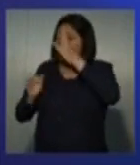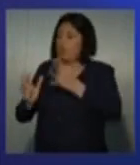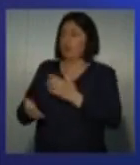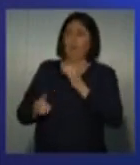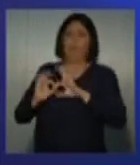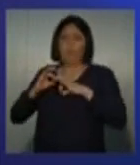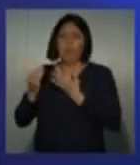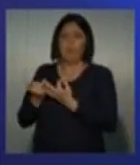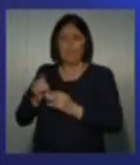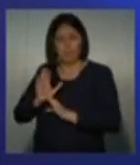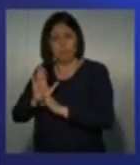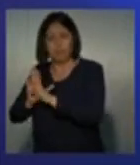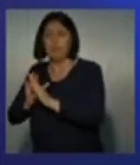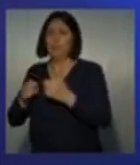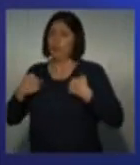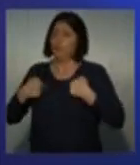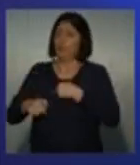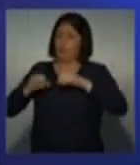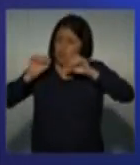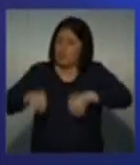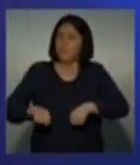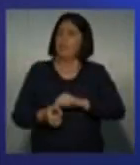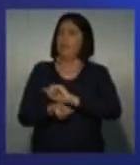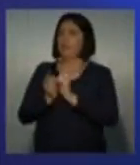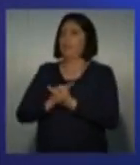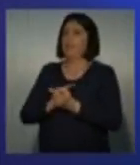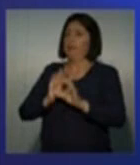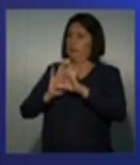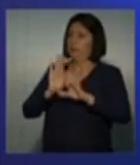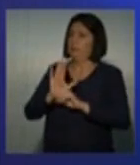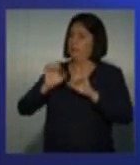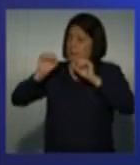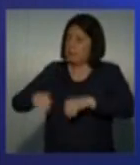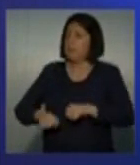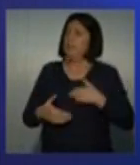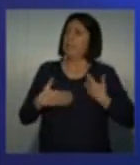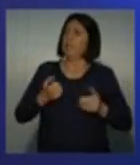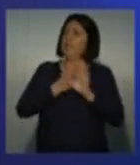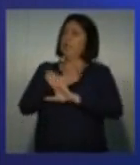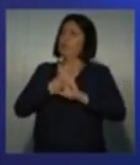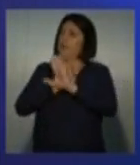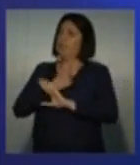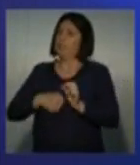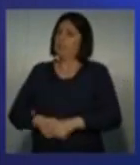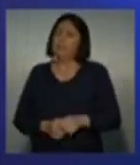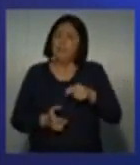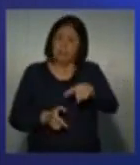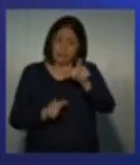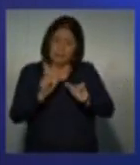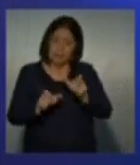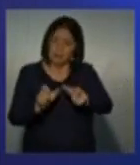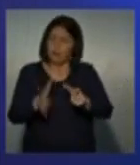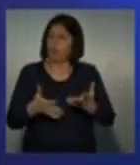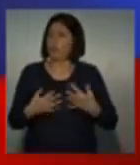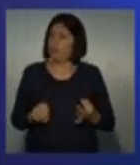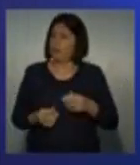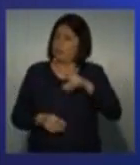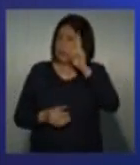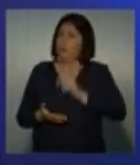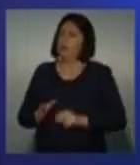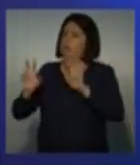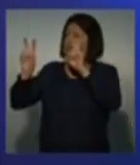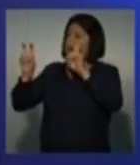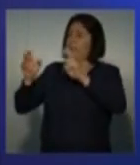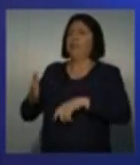país. Por eso nosotros sí vamos a cambiar la constitución para que pueda defender los intereses del pueblo peruano. En cuanto al tema de la minería